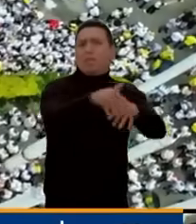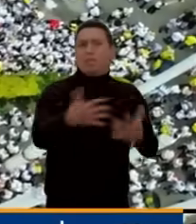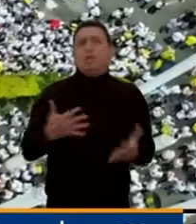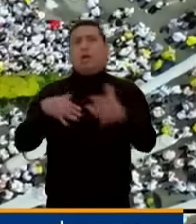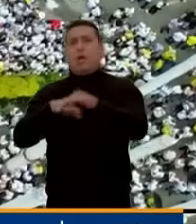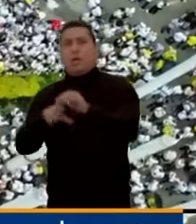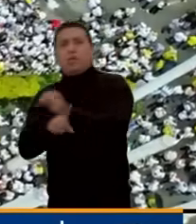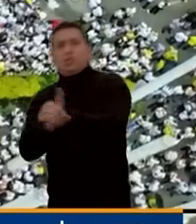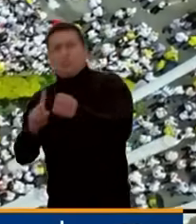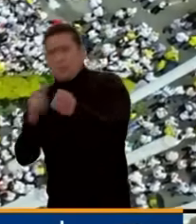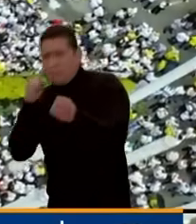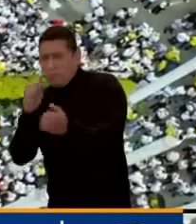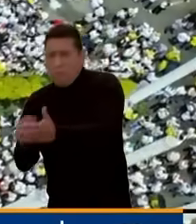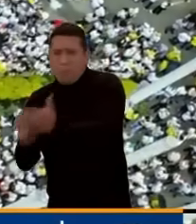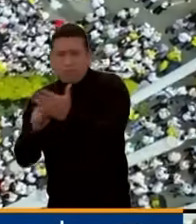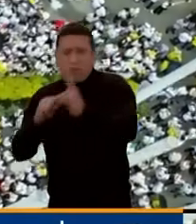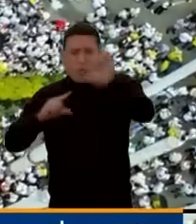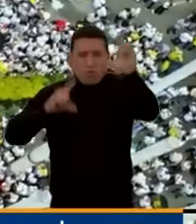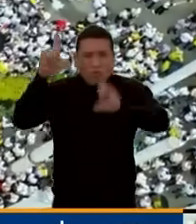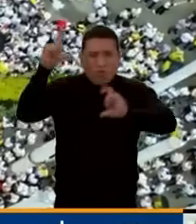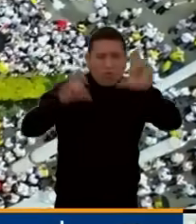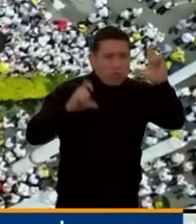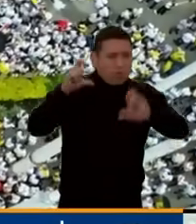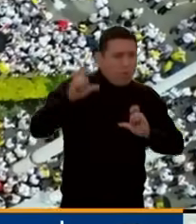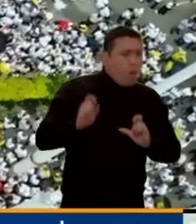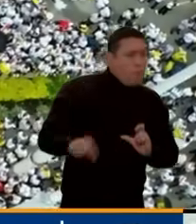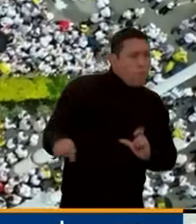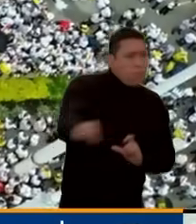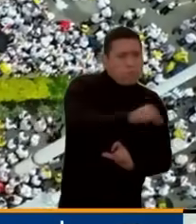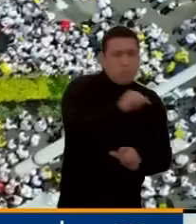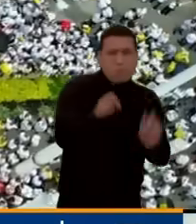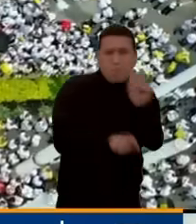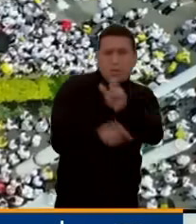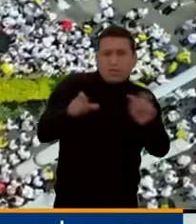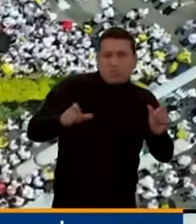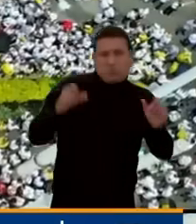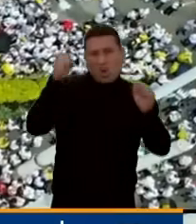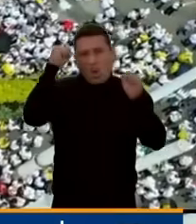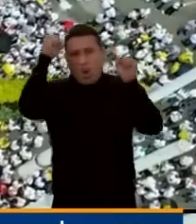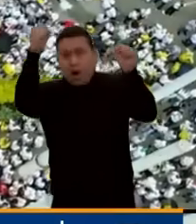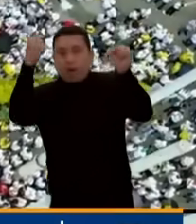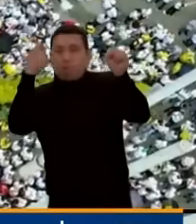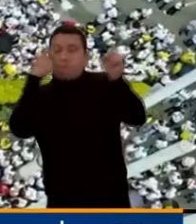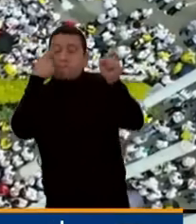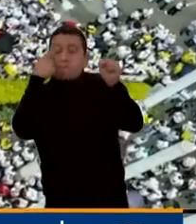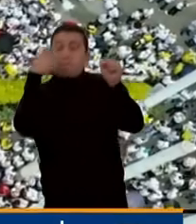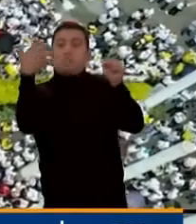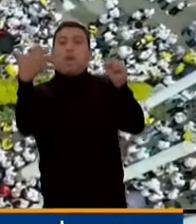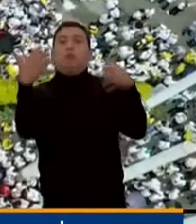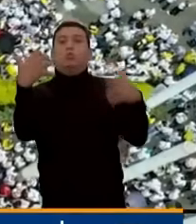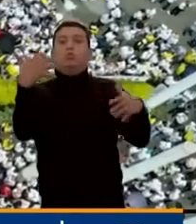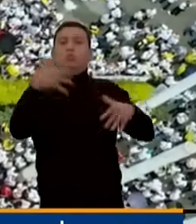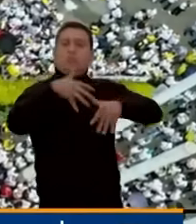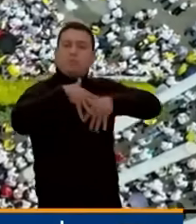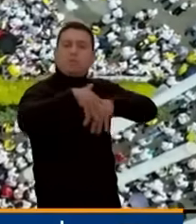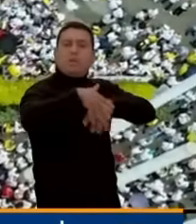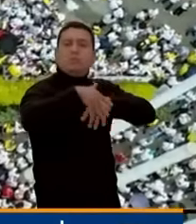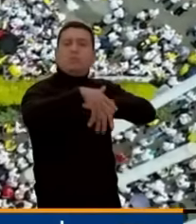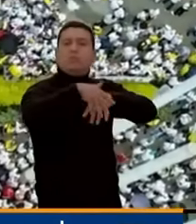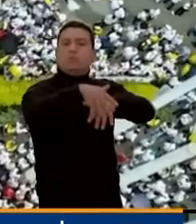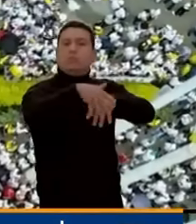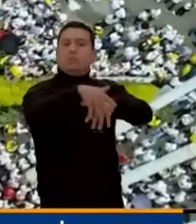mismos manifestantes y también cómo algunos espectadores mostraron la magnitud de esta marcha, el mayor punto